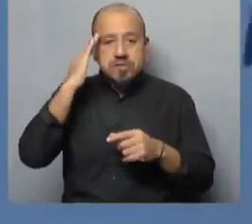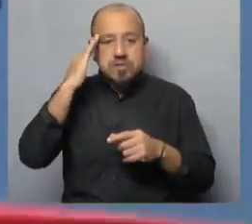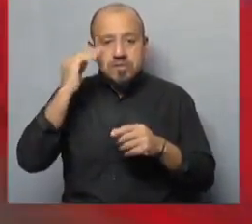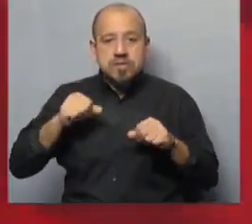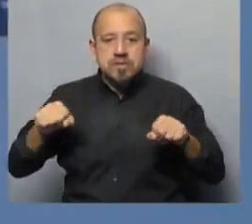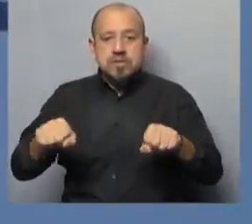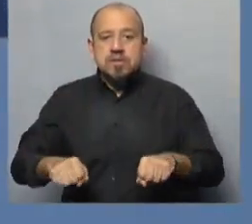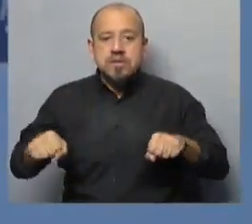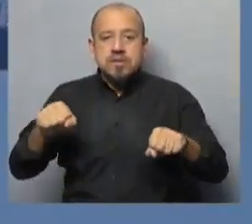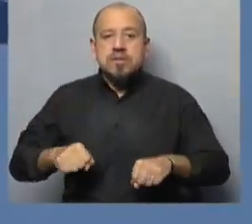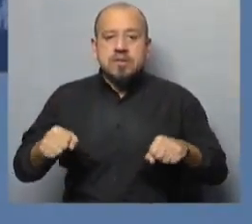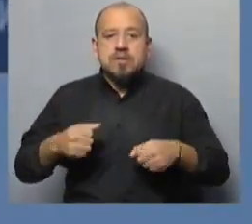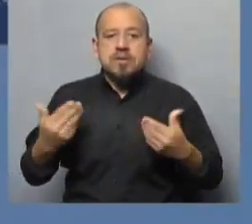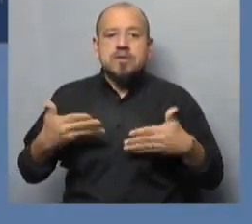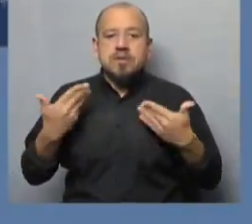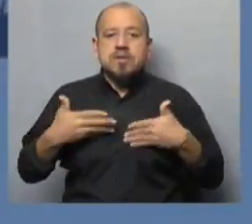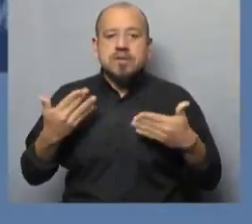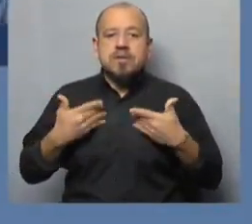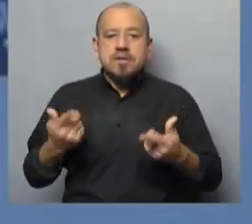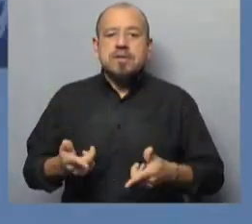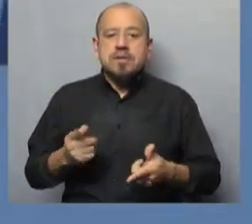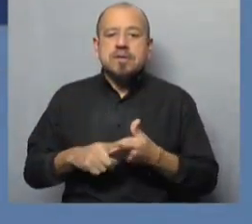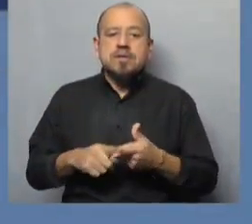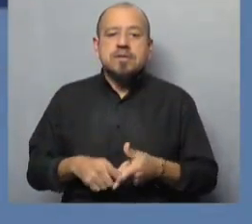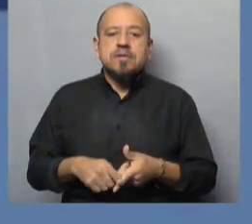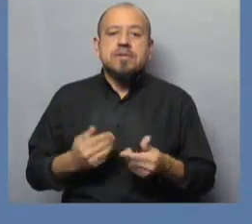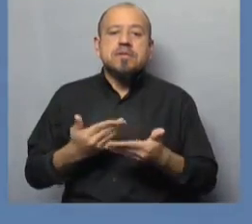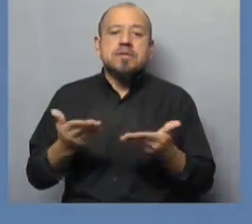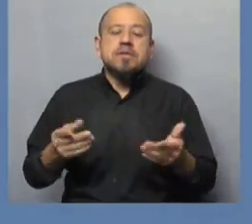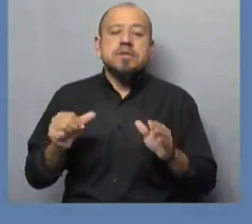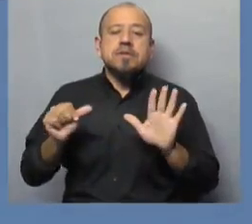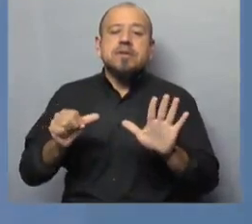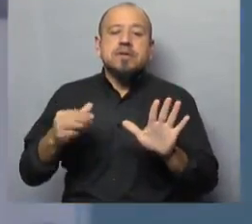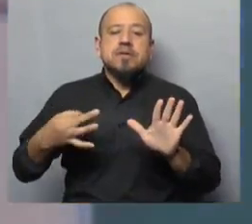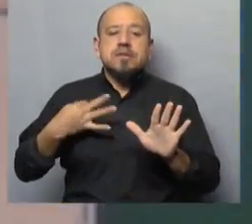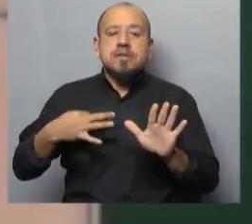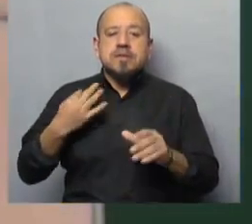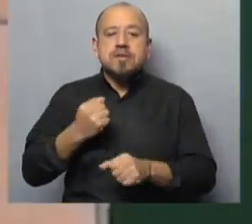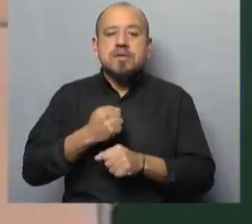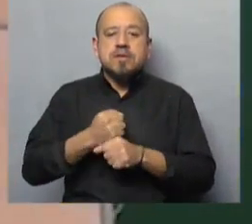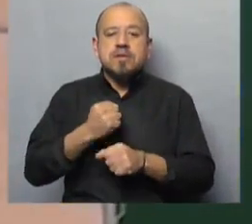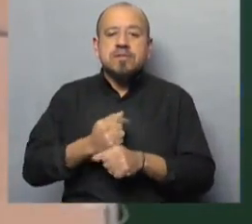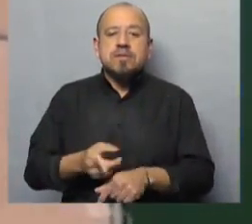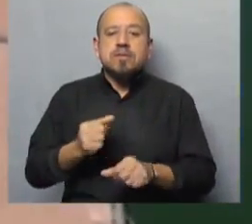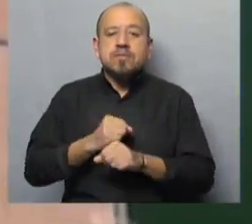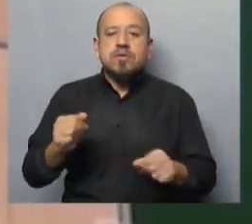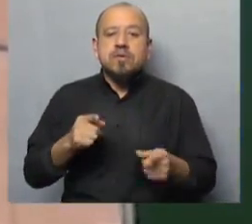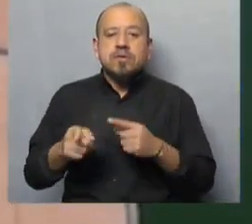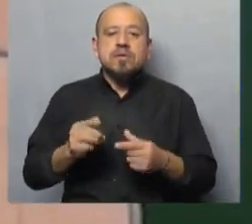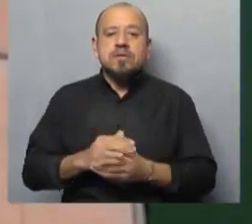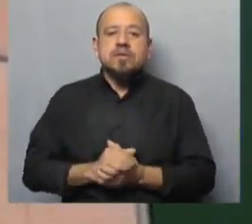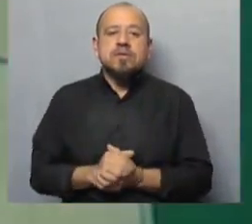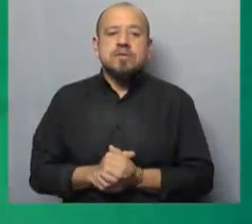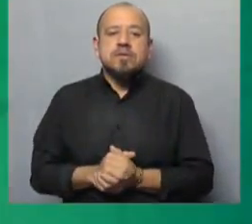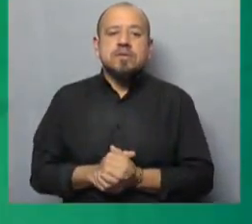muy contentos con este resultado que se da en base venimos hace seis años trabajando para hablar este tema